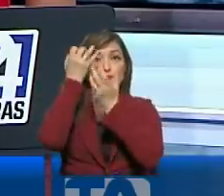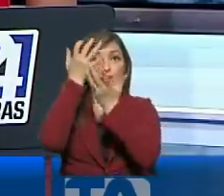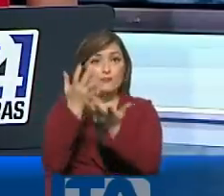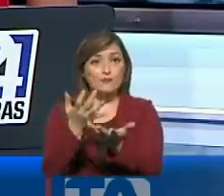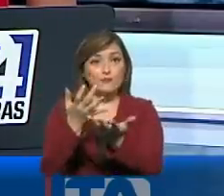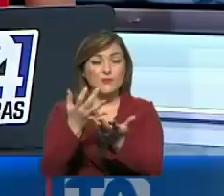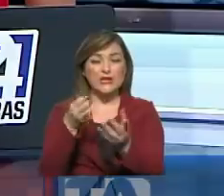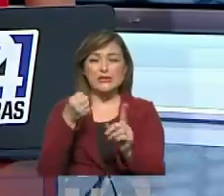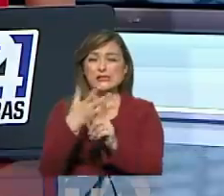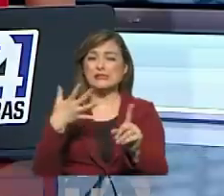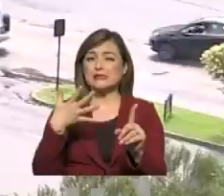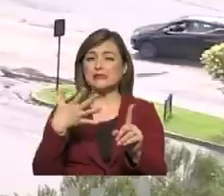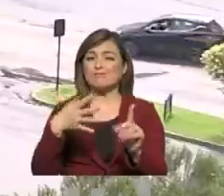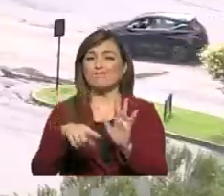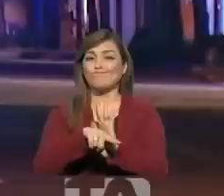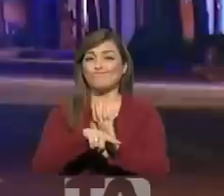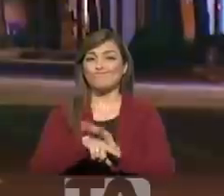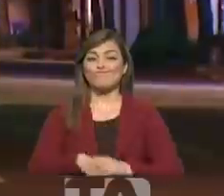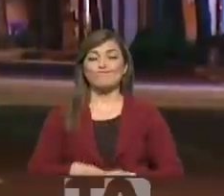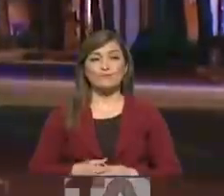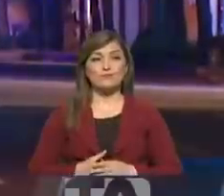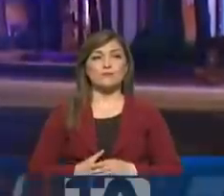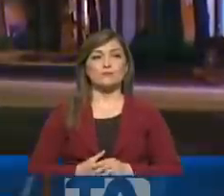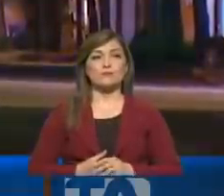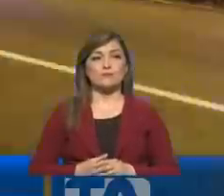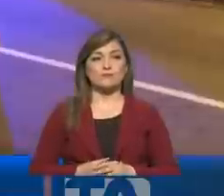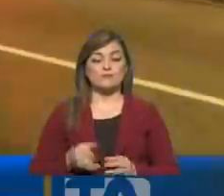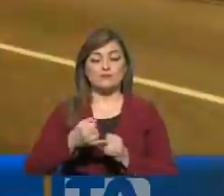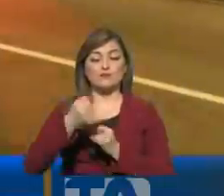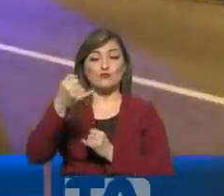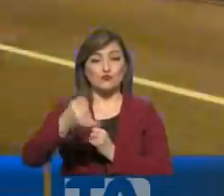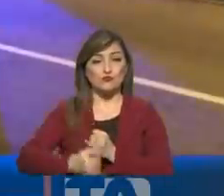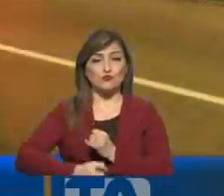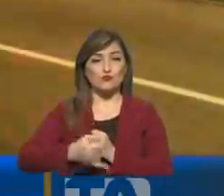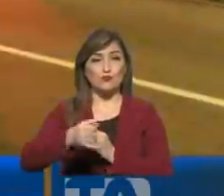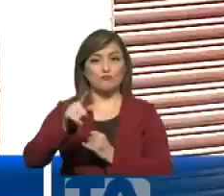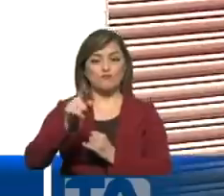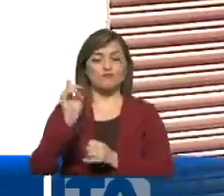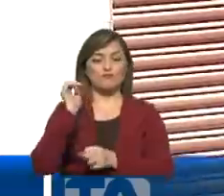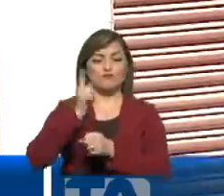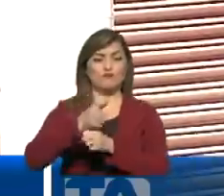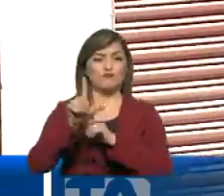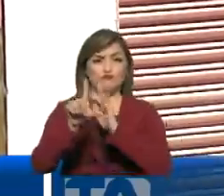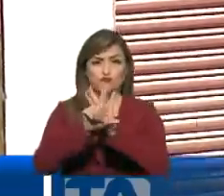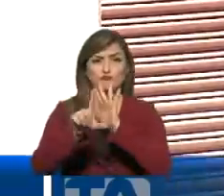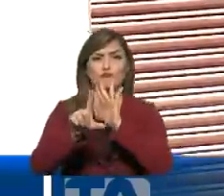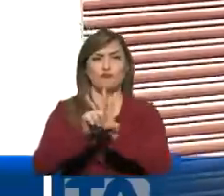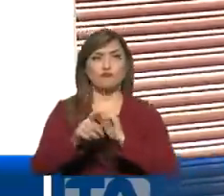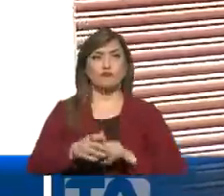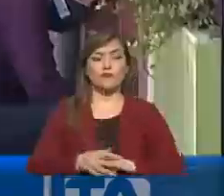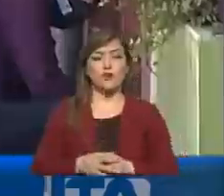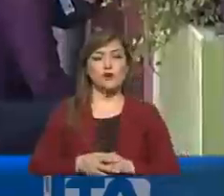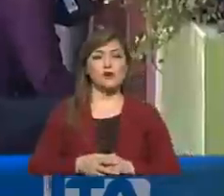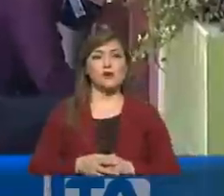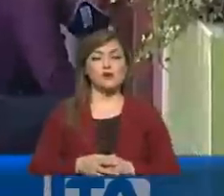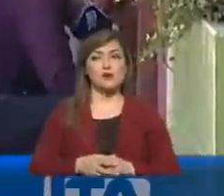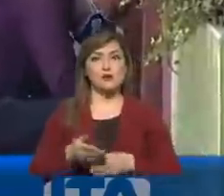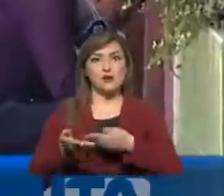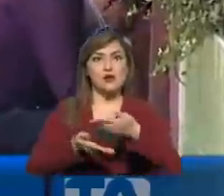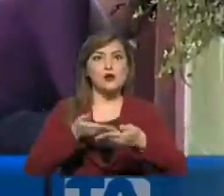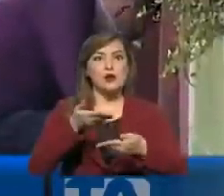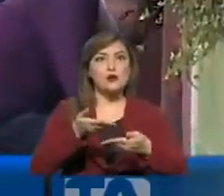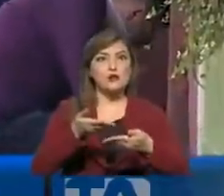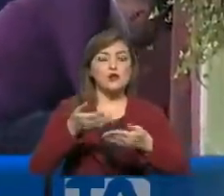muy afectados. Este será el último fin de semana de toque de queda. Al fin, según reacciona el sector